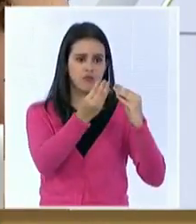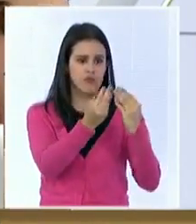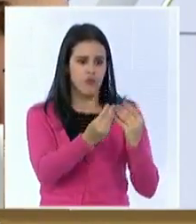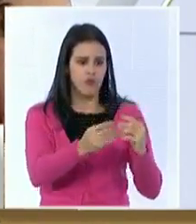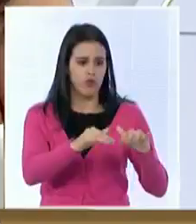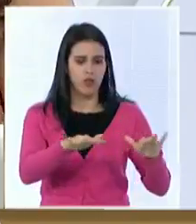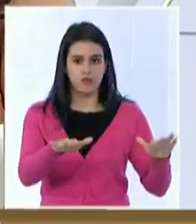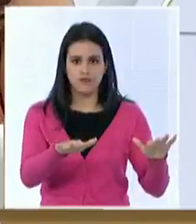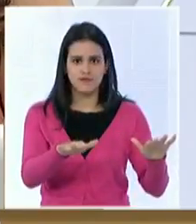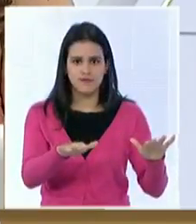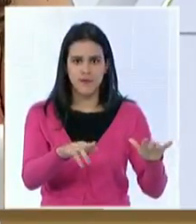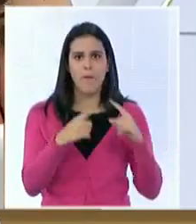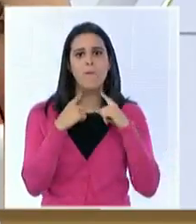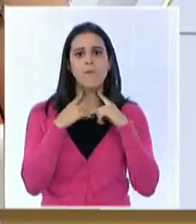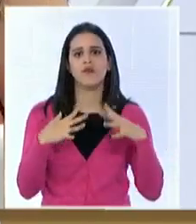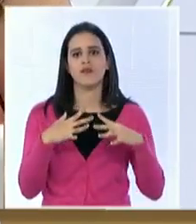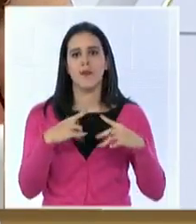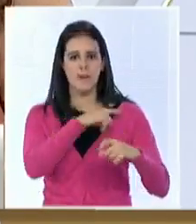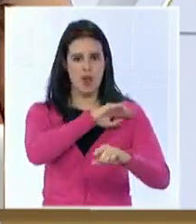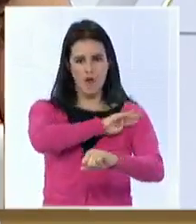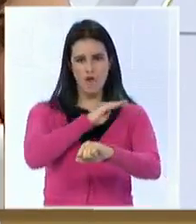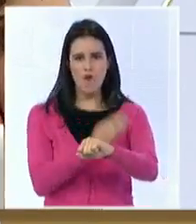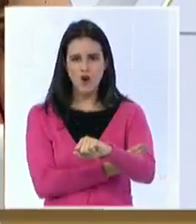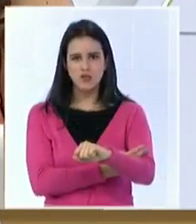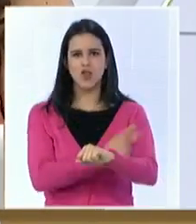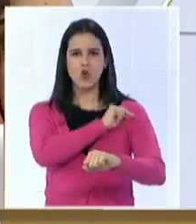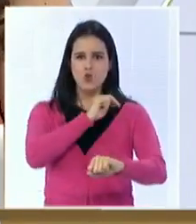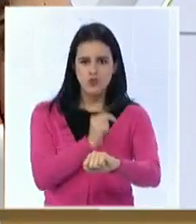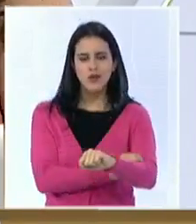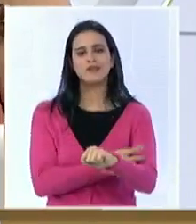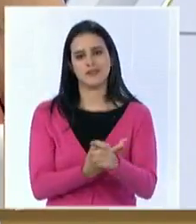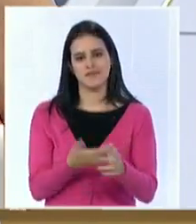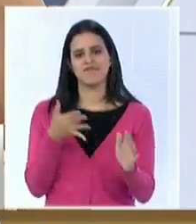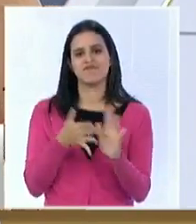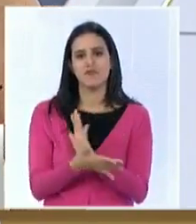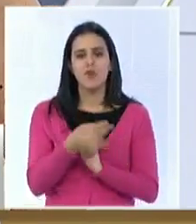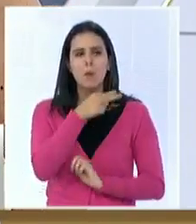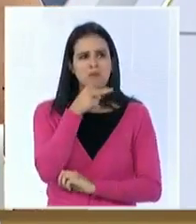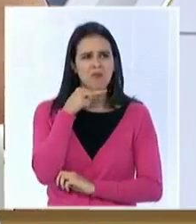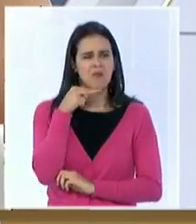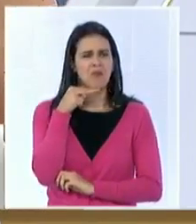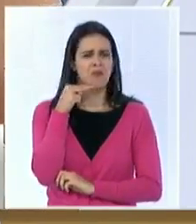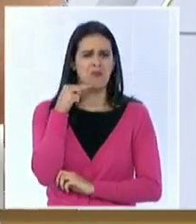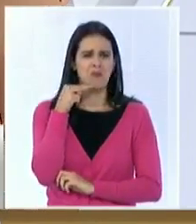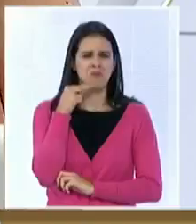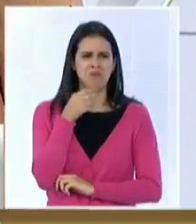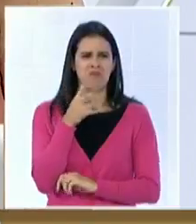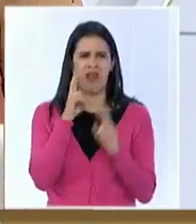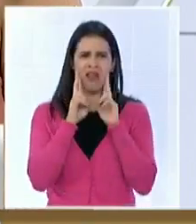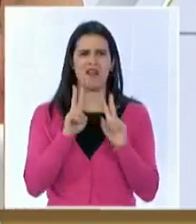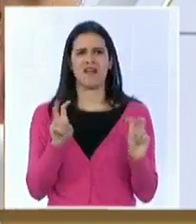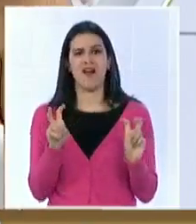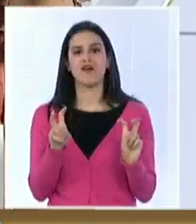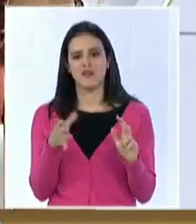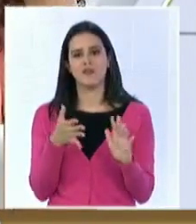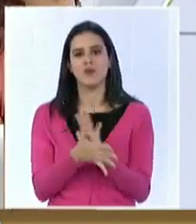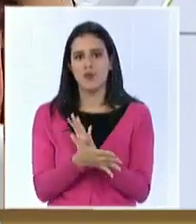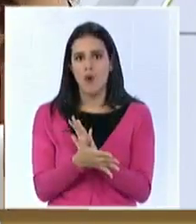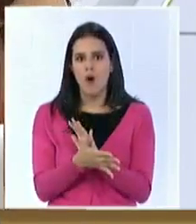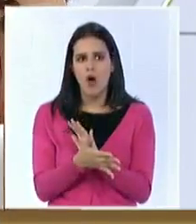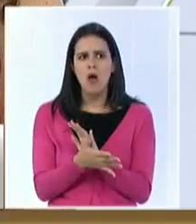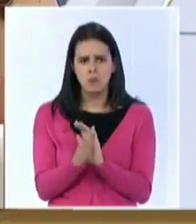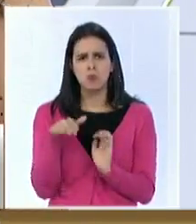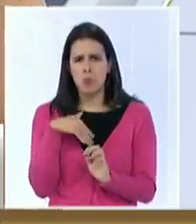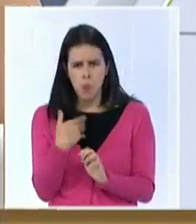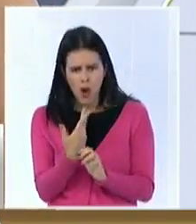la olla donde esté haciendo la preparación. No esperar a descongelar porque son alimentos que tienen mucha agua. Y lo mismo pasa con los quesos blandos, los